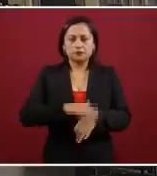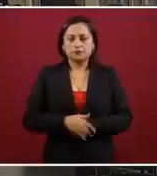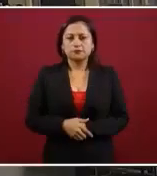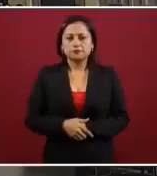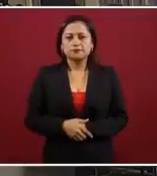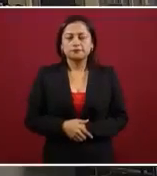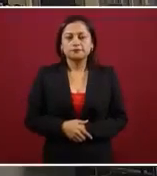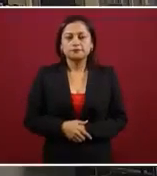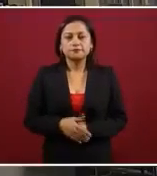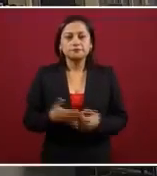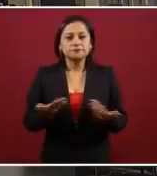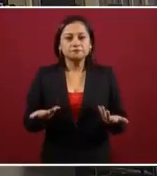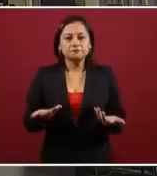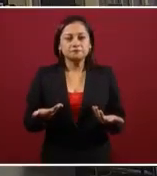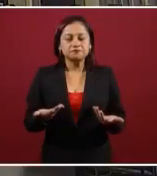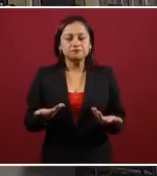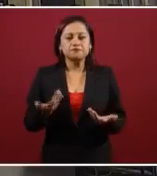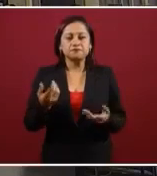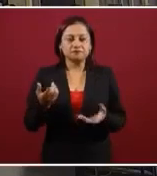le corresponde al Estado.